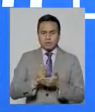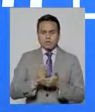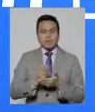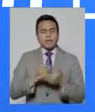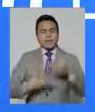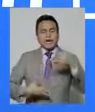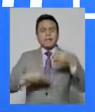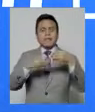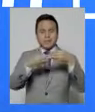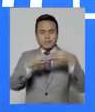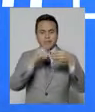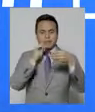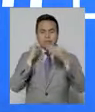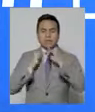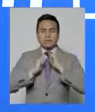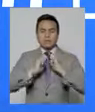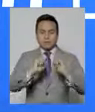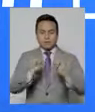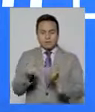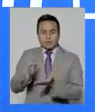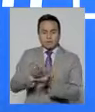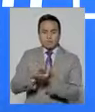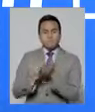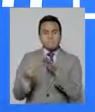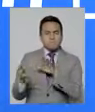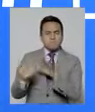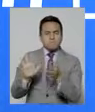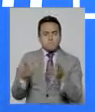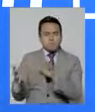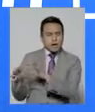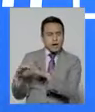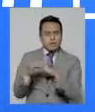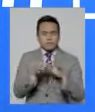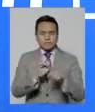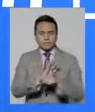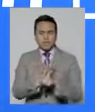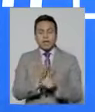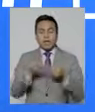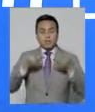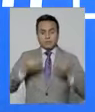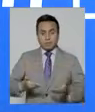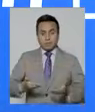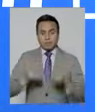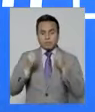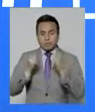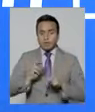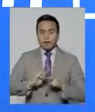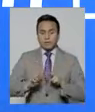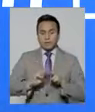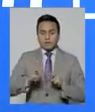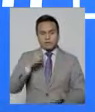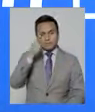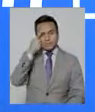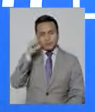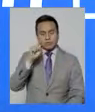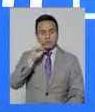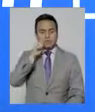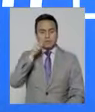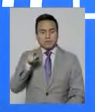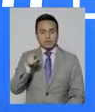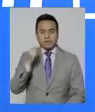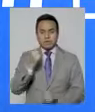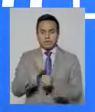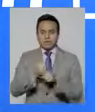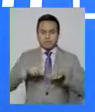lo que se agrega es el informe de los fallecidos probables, que actualmente estamos en condiciones de hacerlo, pero esto ha significado un